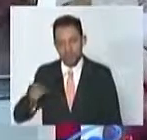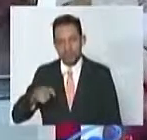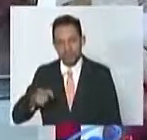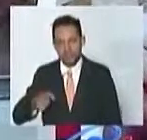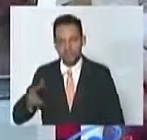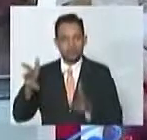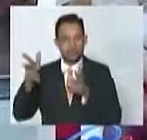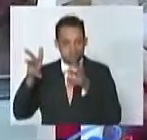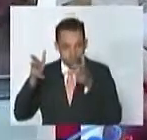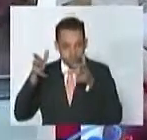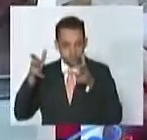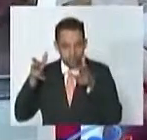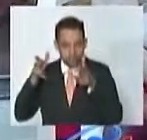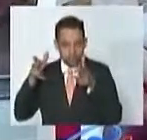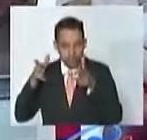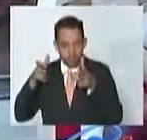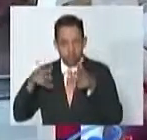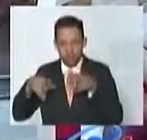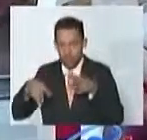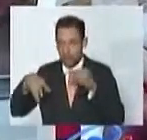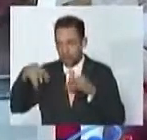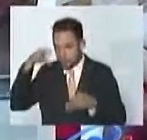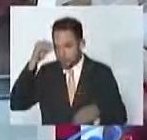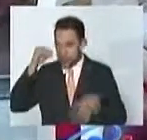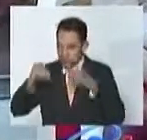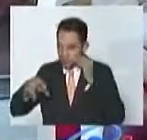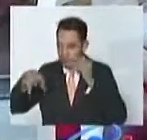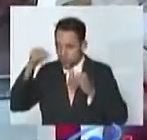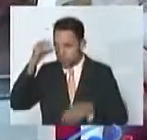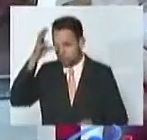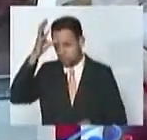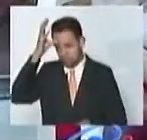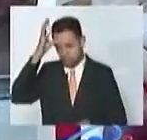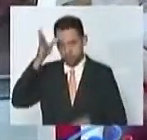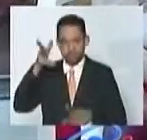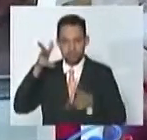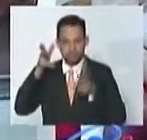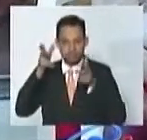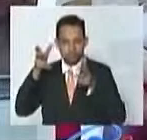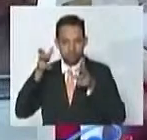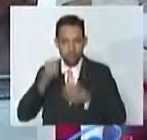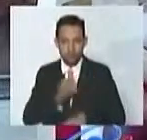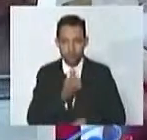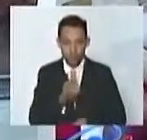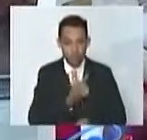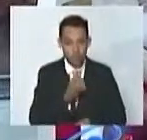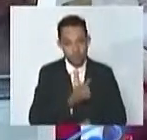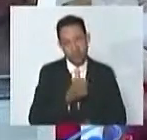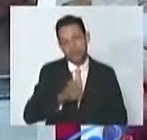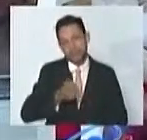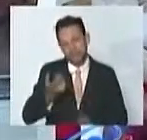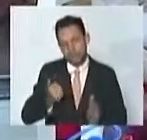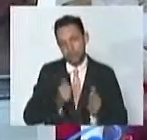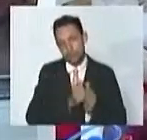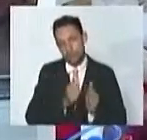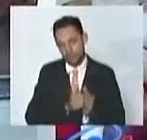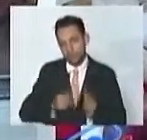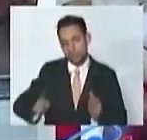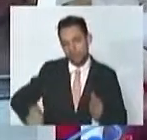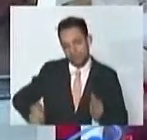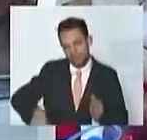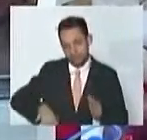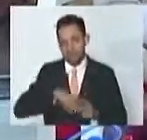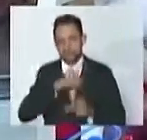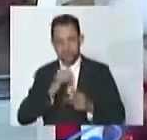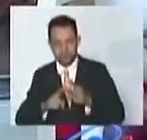ella tenía que hacer bien su proceso de asimilación de lectoescritura y que no lo iba a hacer solita, tenía que remitirme a la